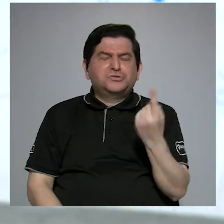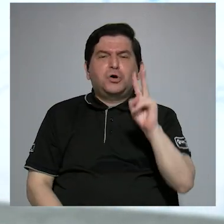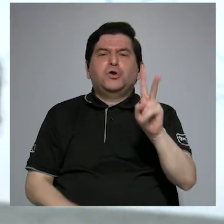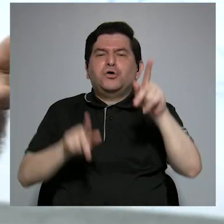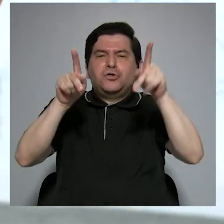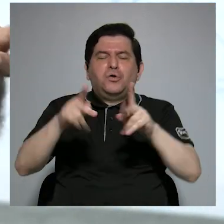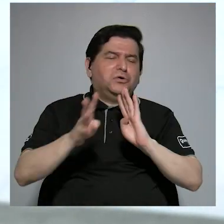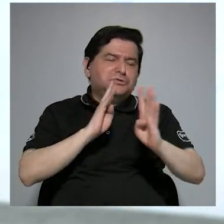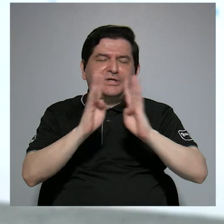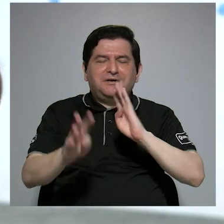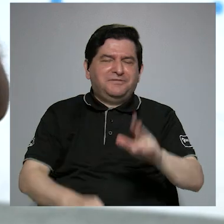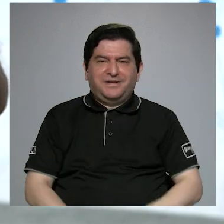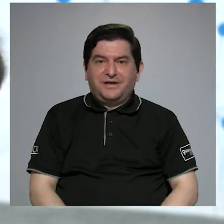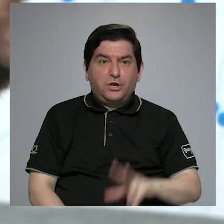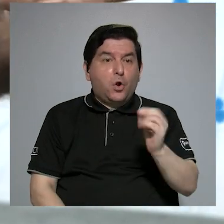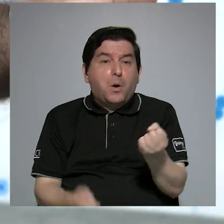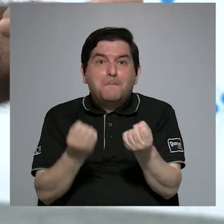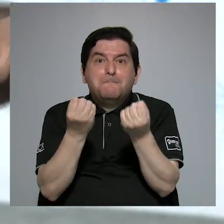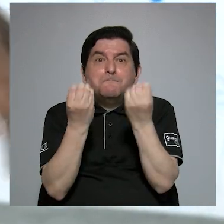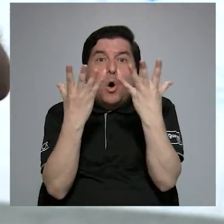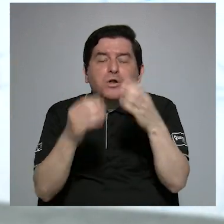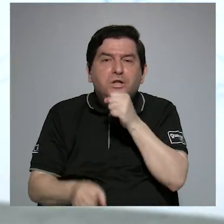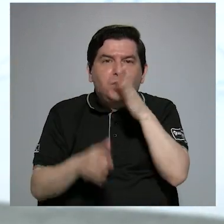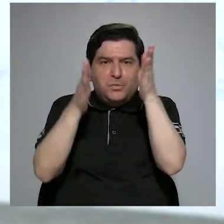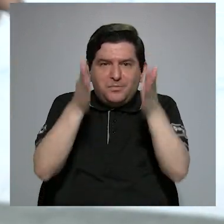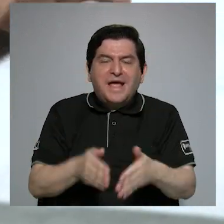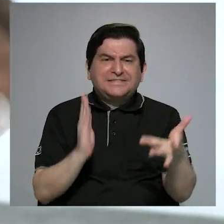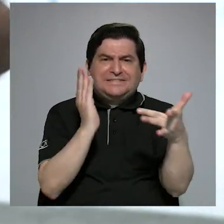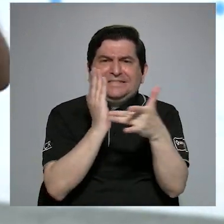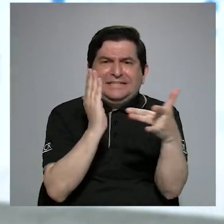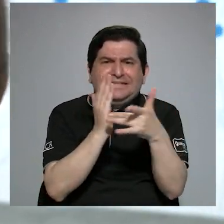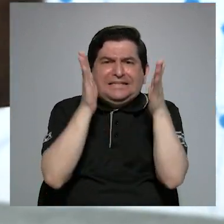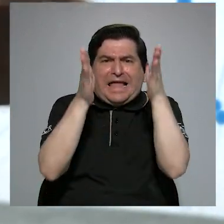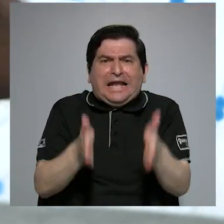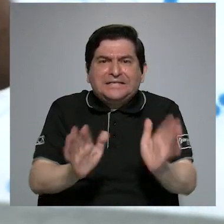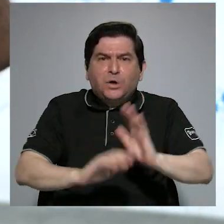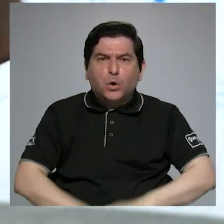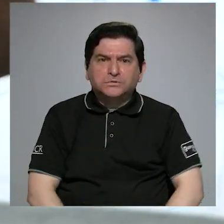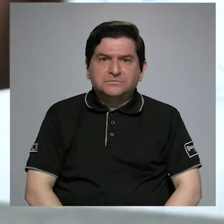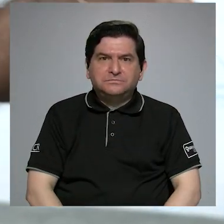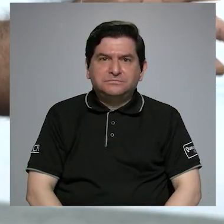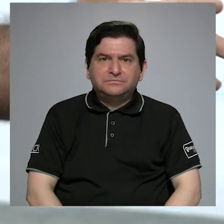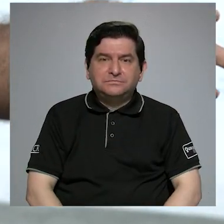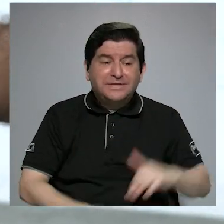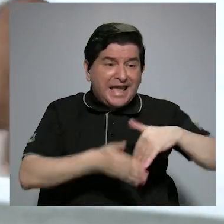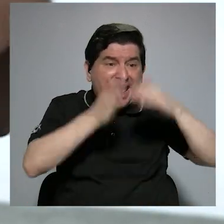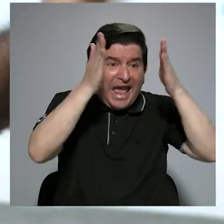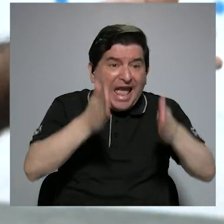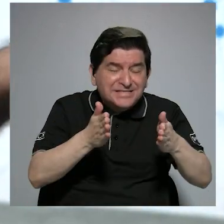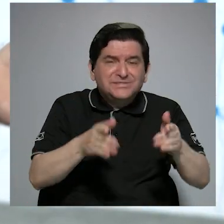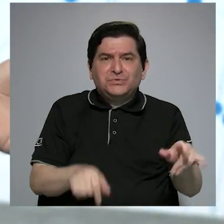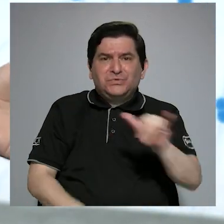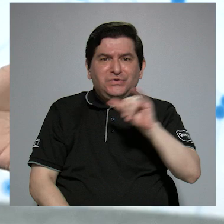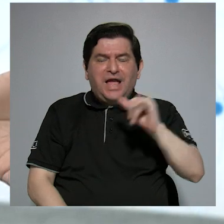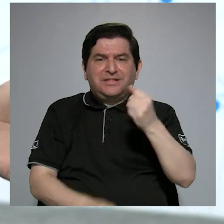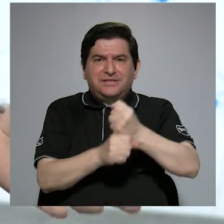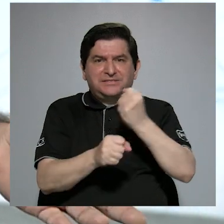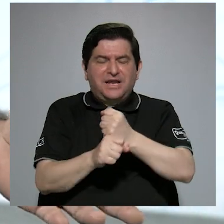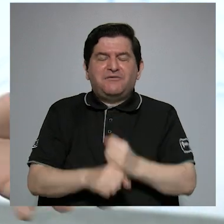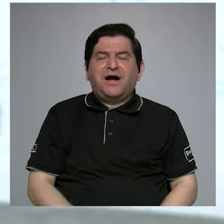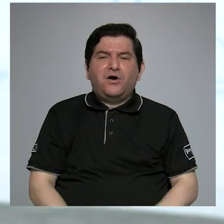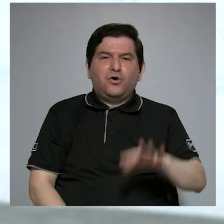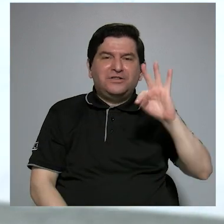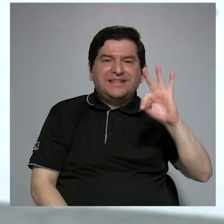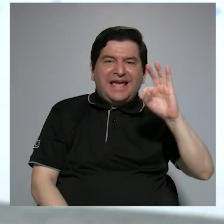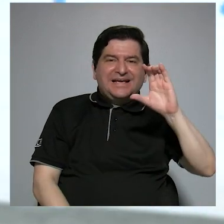2 personas dialogando, es decir, son un montón de locutores, técnicos, ¿verdad?, entonces estudiantes además, porque es un trabajo